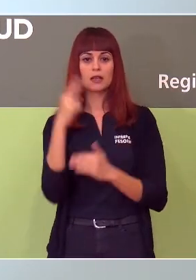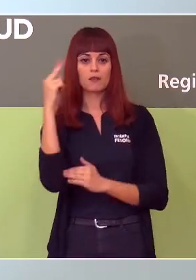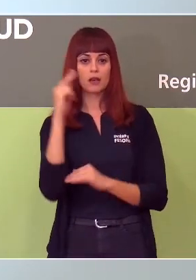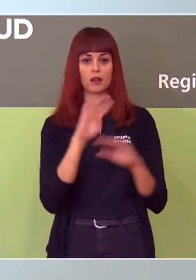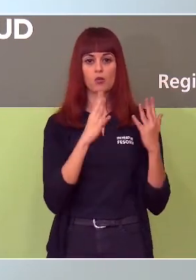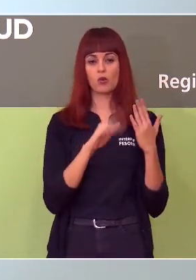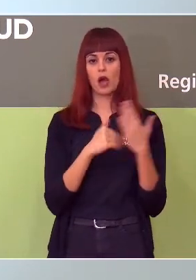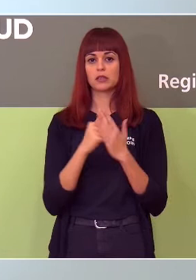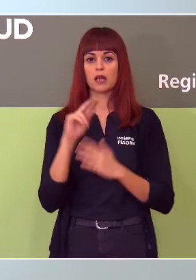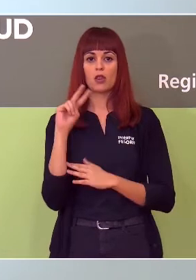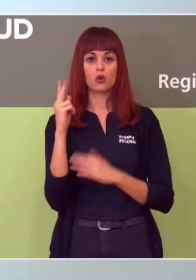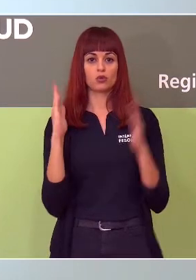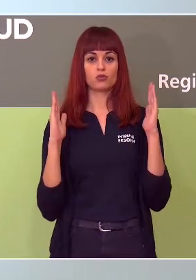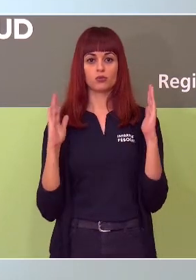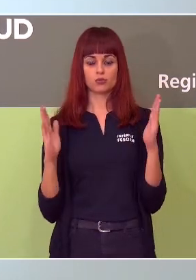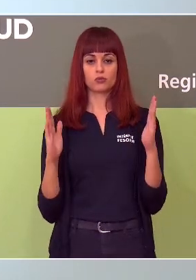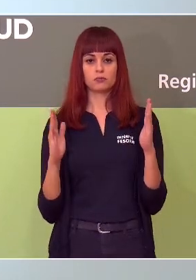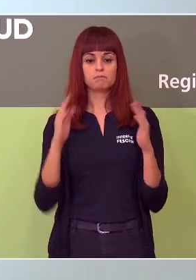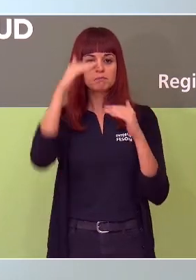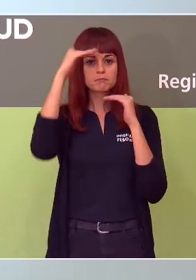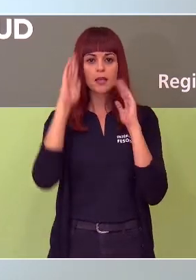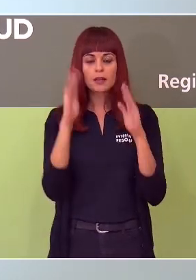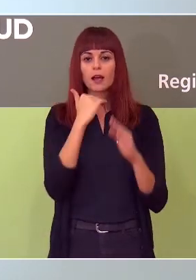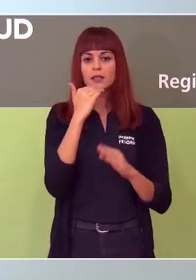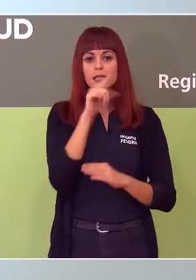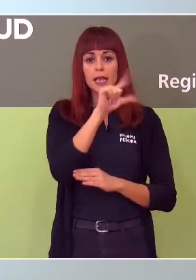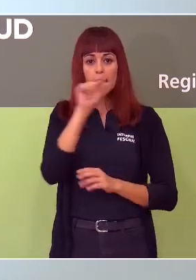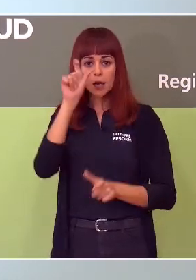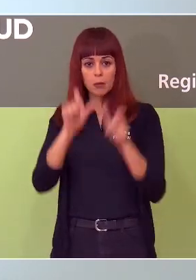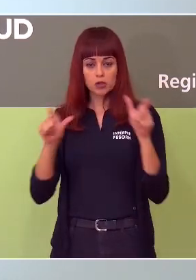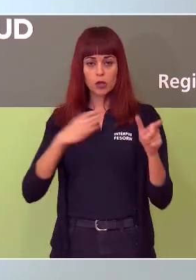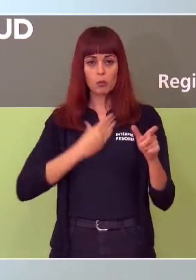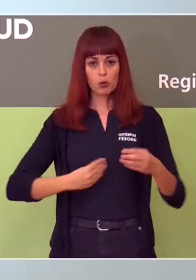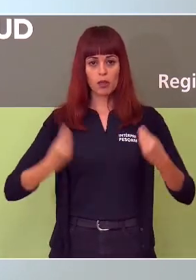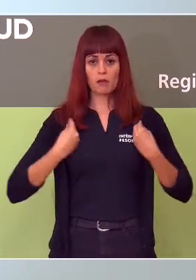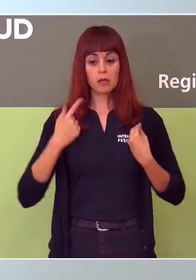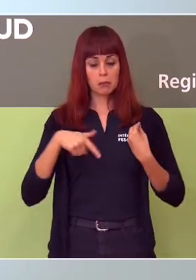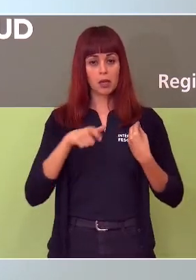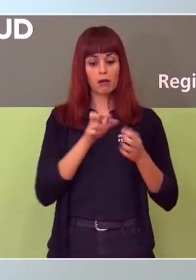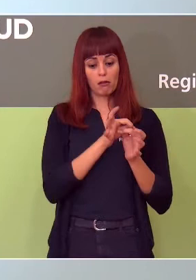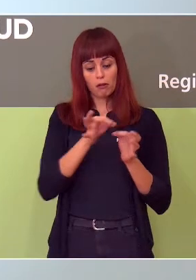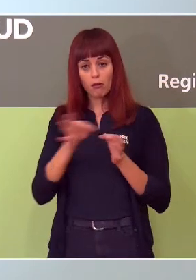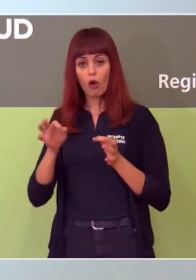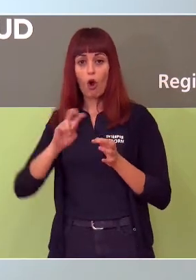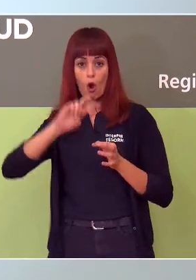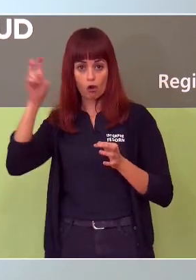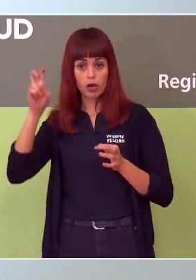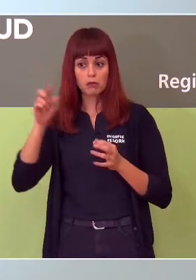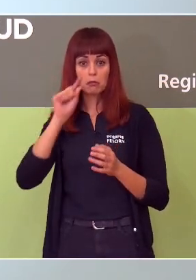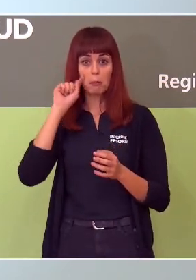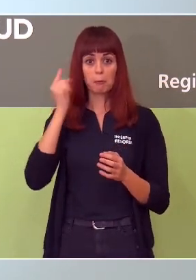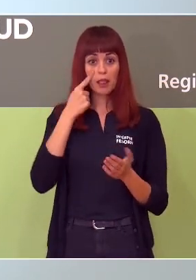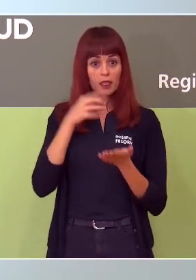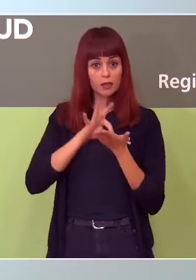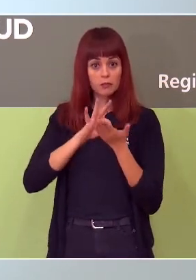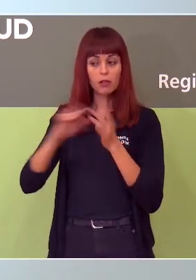horas, ha atendido casi un centenar de murcianos e incluso personas de otras provincias que se han enterado de este servicio por las